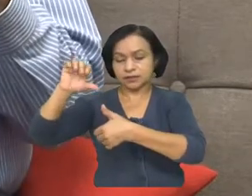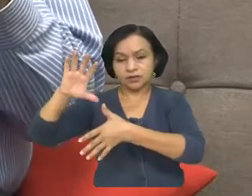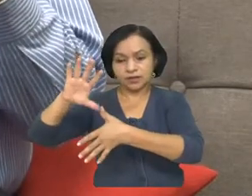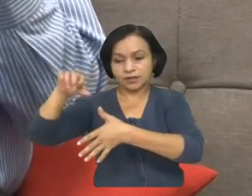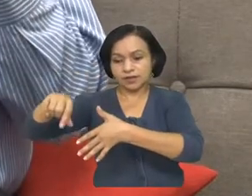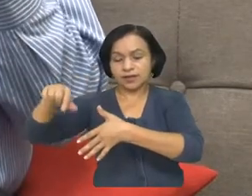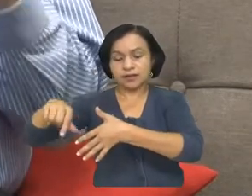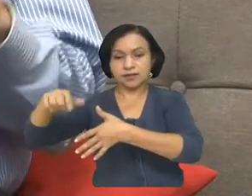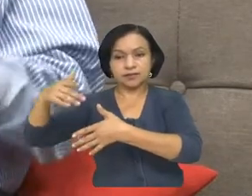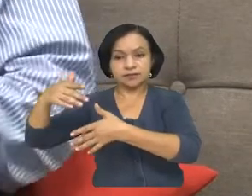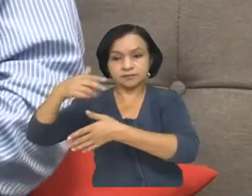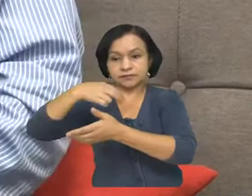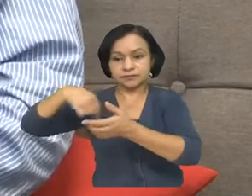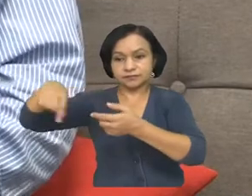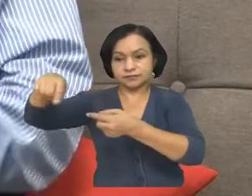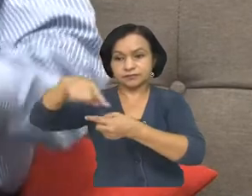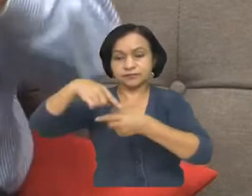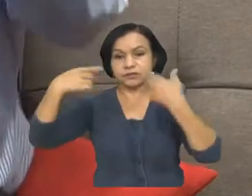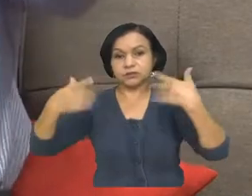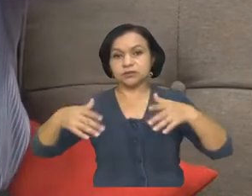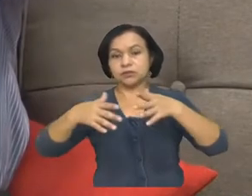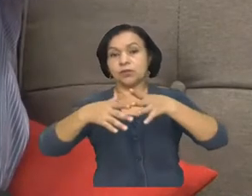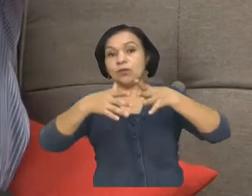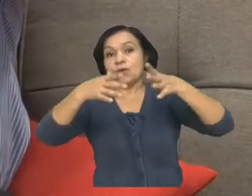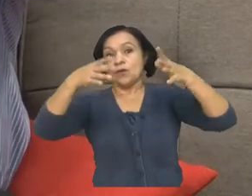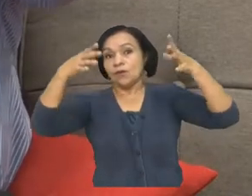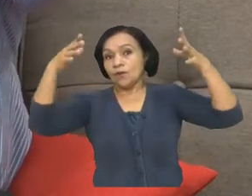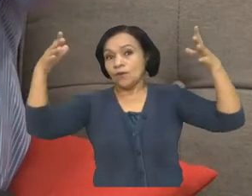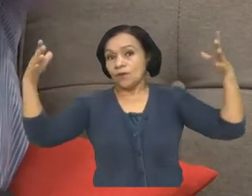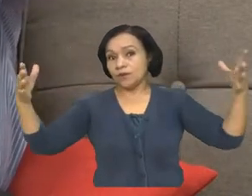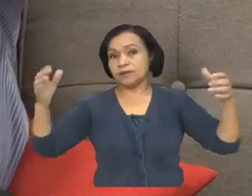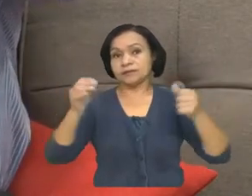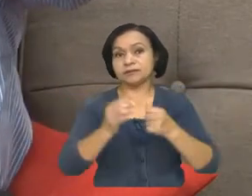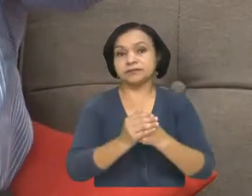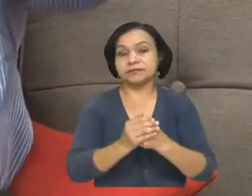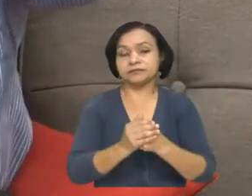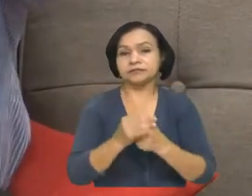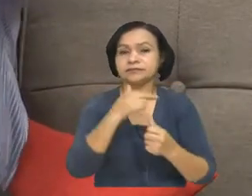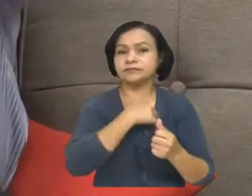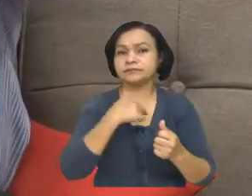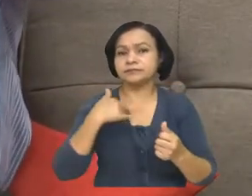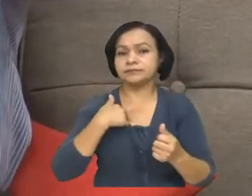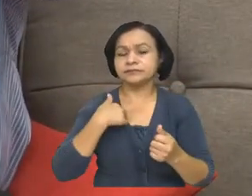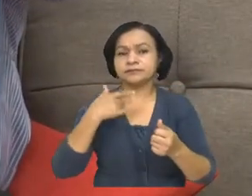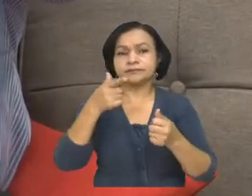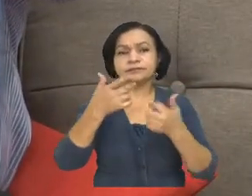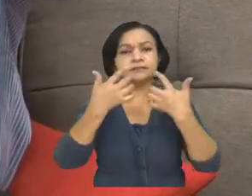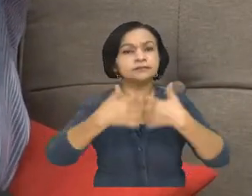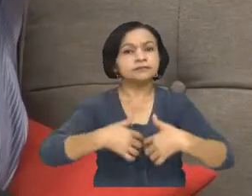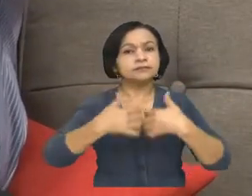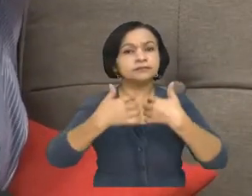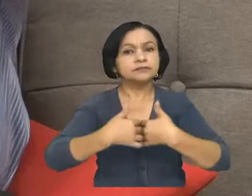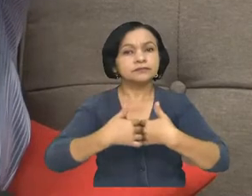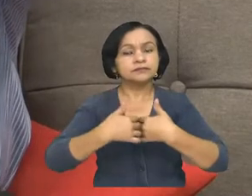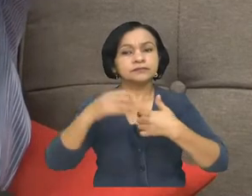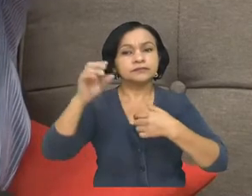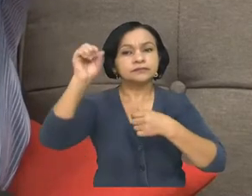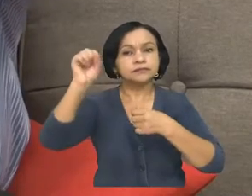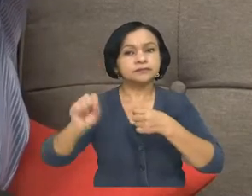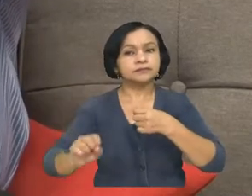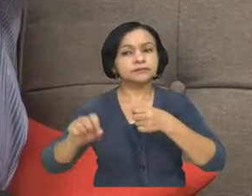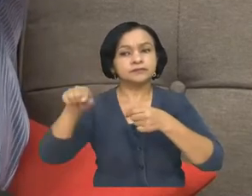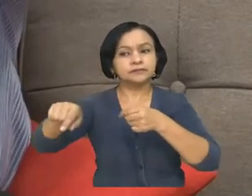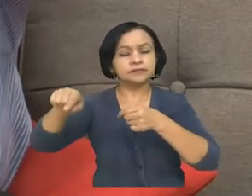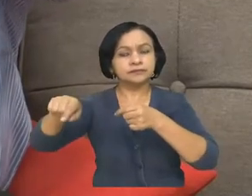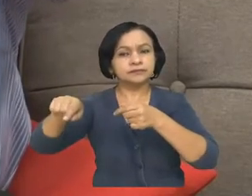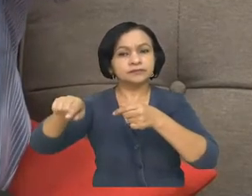algo de muy grande porque había un taller o un plantel de una compañía hacia el sur de